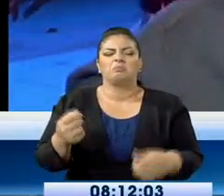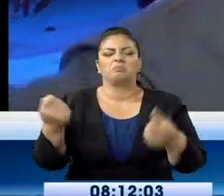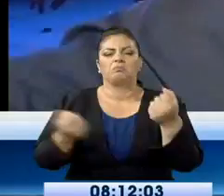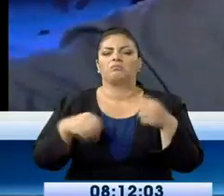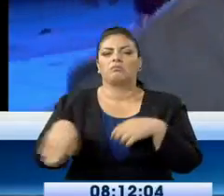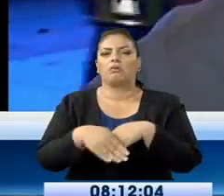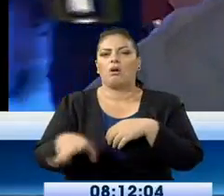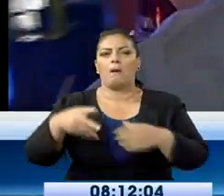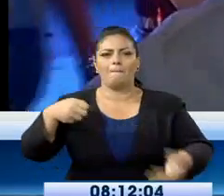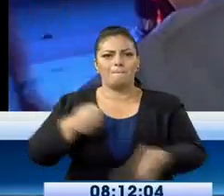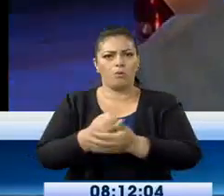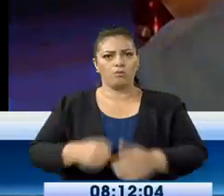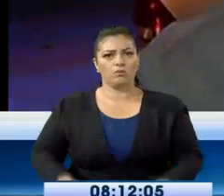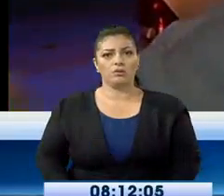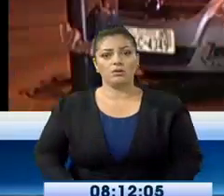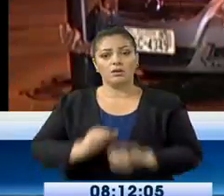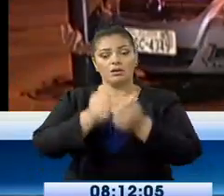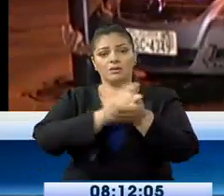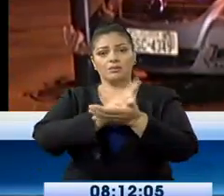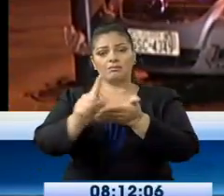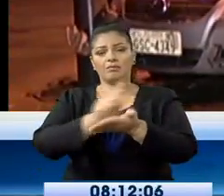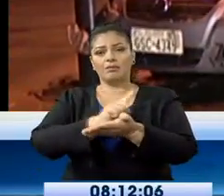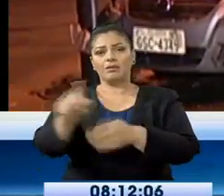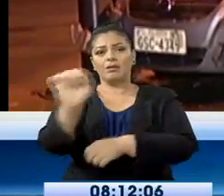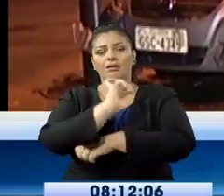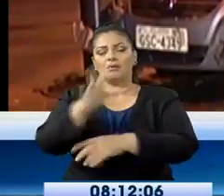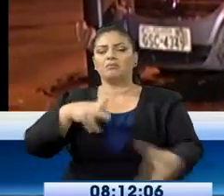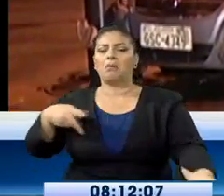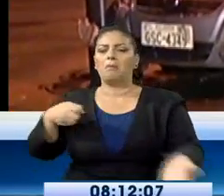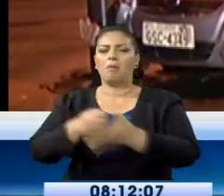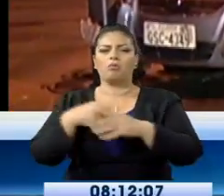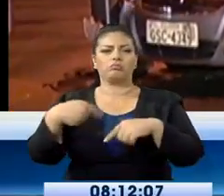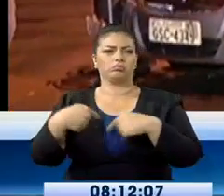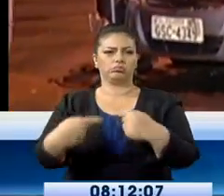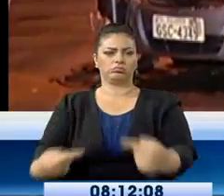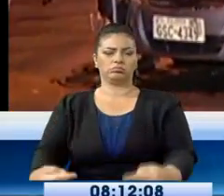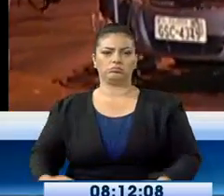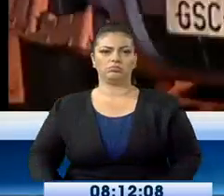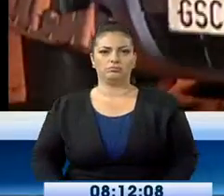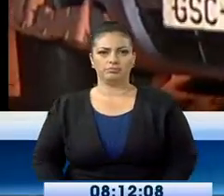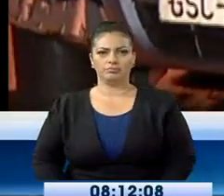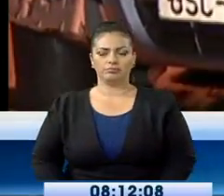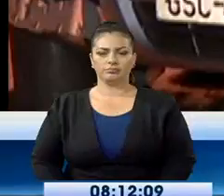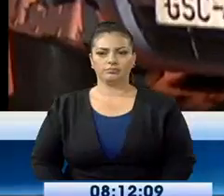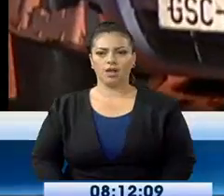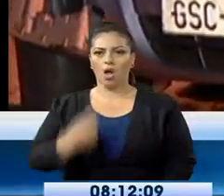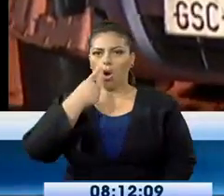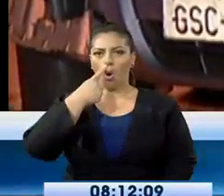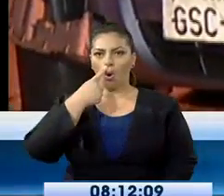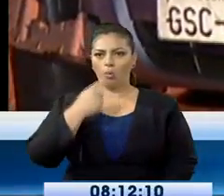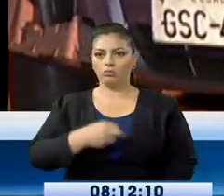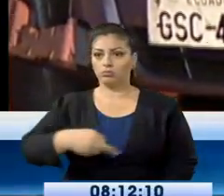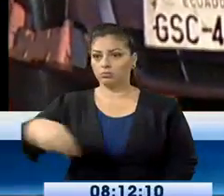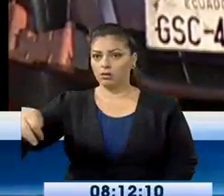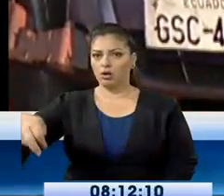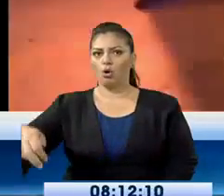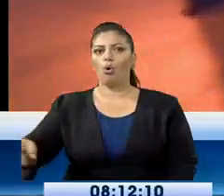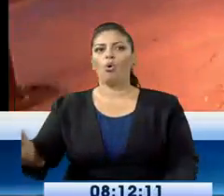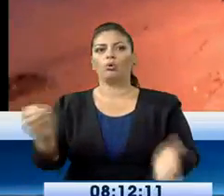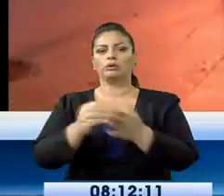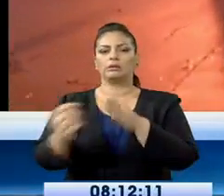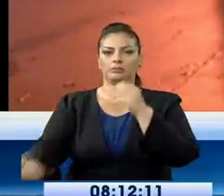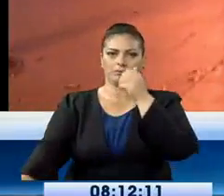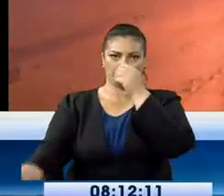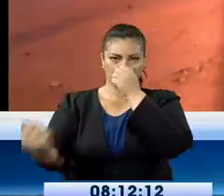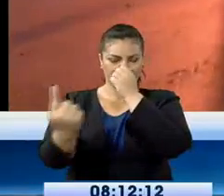semana, los choques ahí en el... Minutos después del percance, el supuesto propietario del automotor llegó hasta